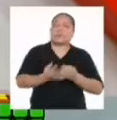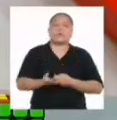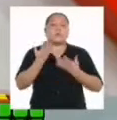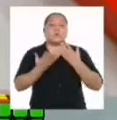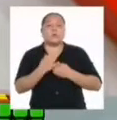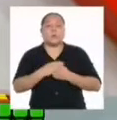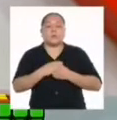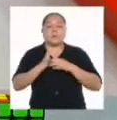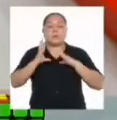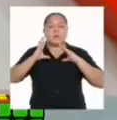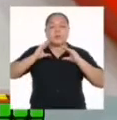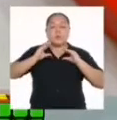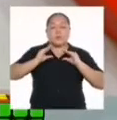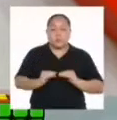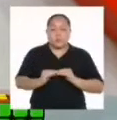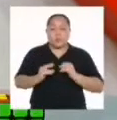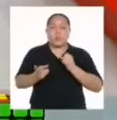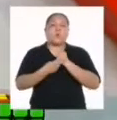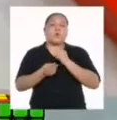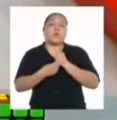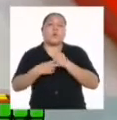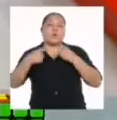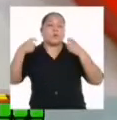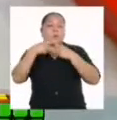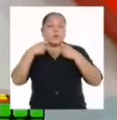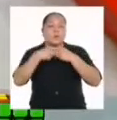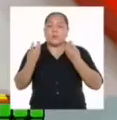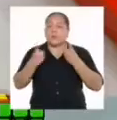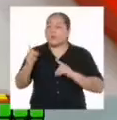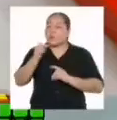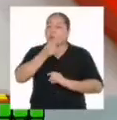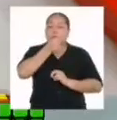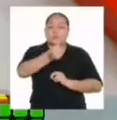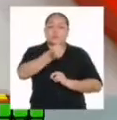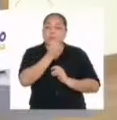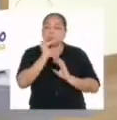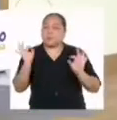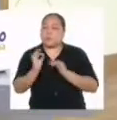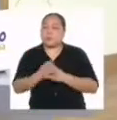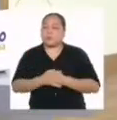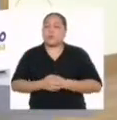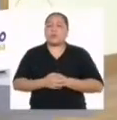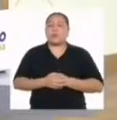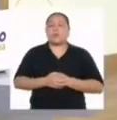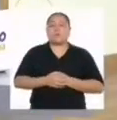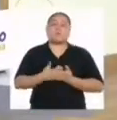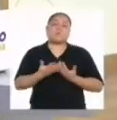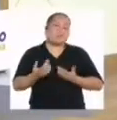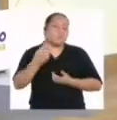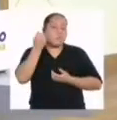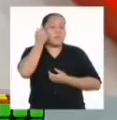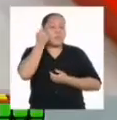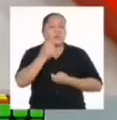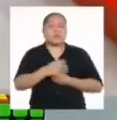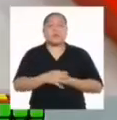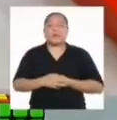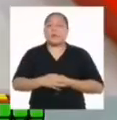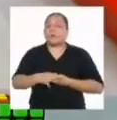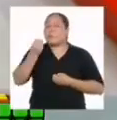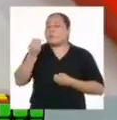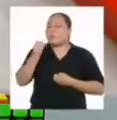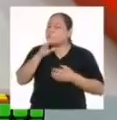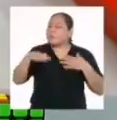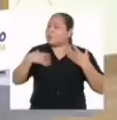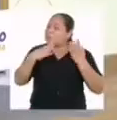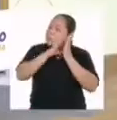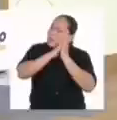aunque si pongo mi sistema en modo ahorro de energía cuando no estamos conduciendo el programa. Suena lógico. ¿Por qué